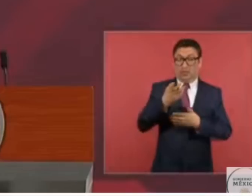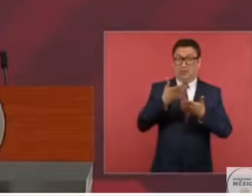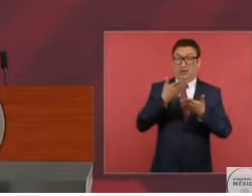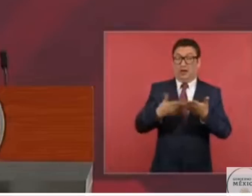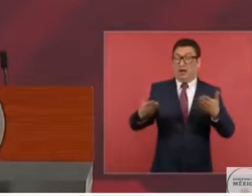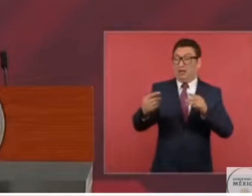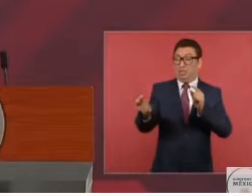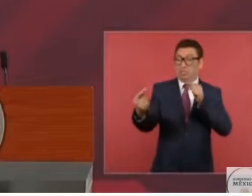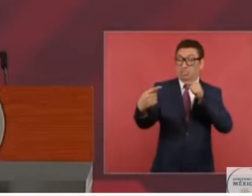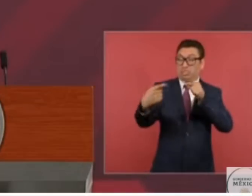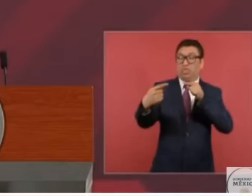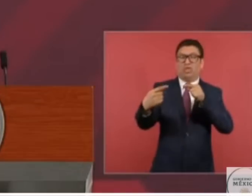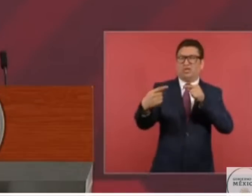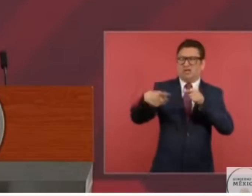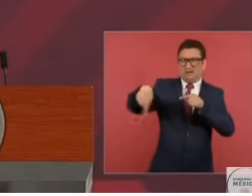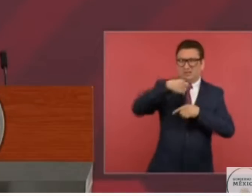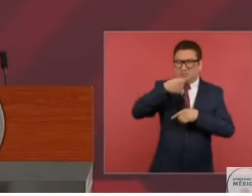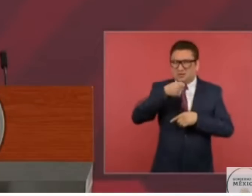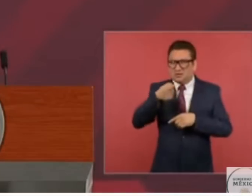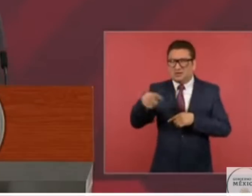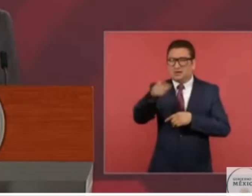peleando con los periodistas?